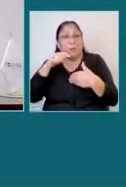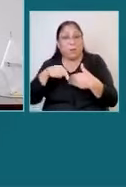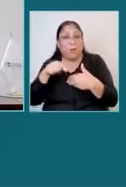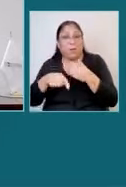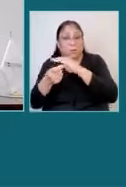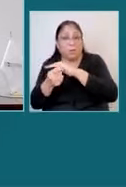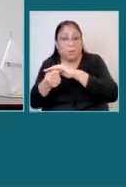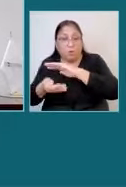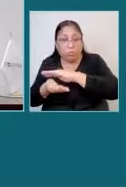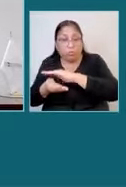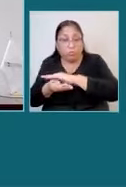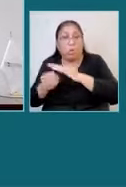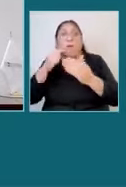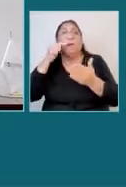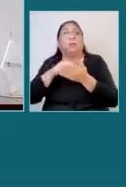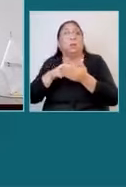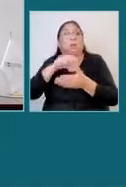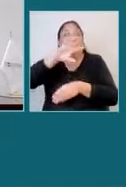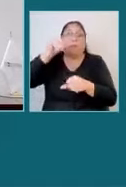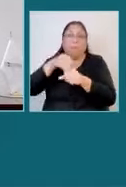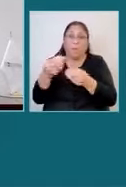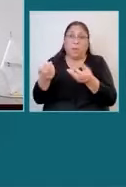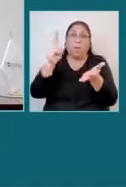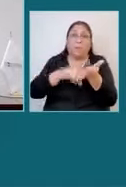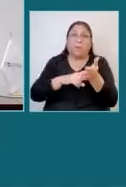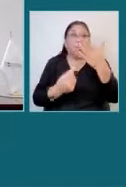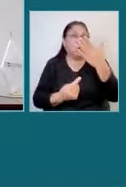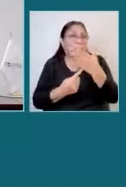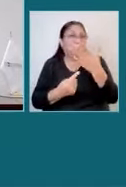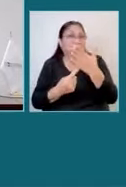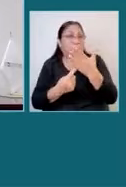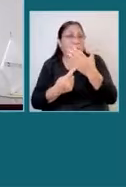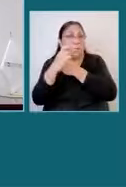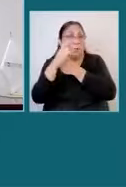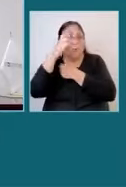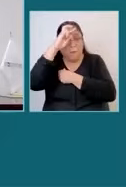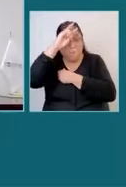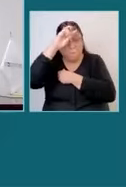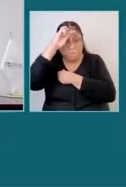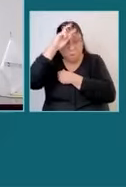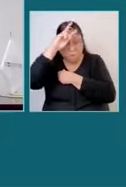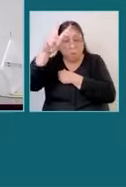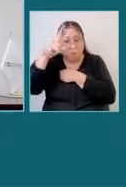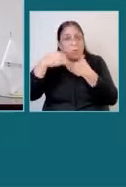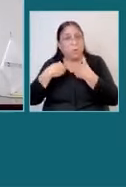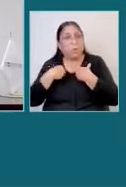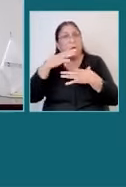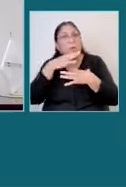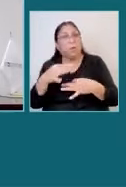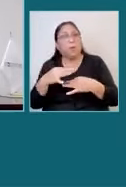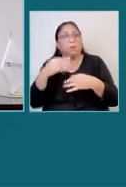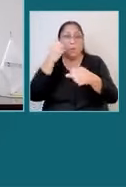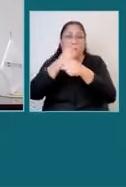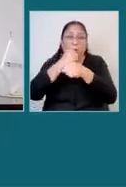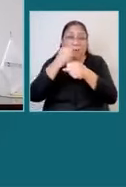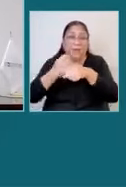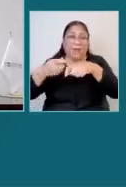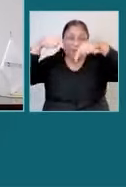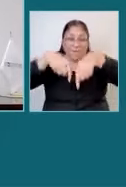se incluya tanto a startups peruanas o extranjeras que tengan interés en tener operaciones en nuestro